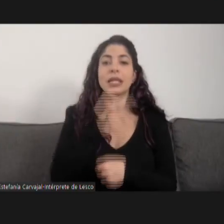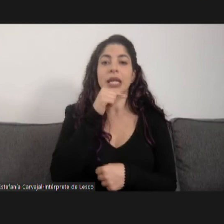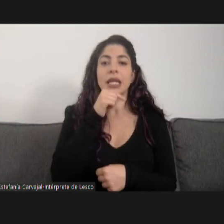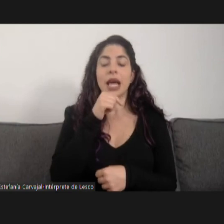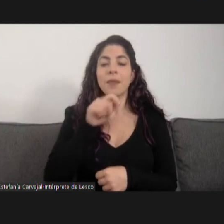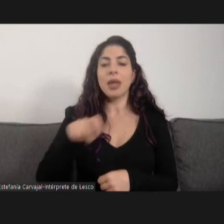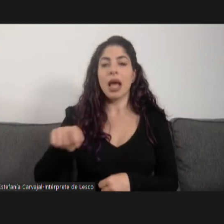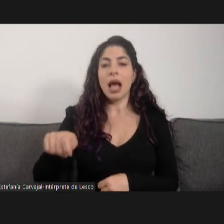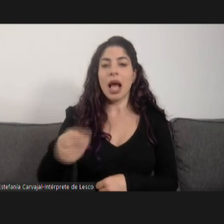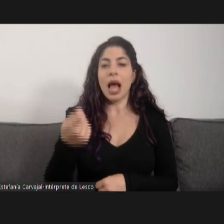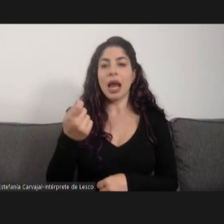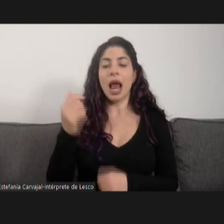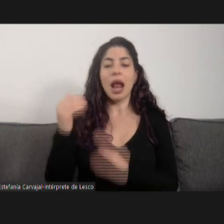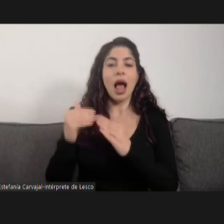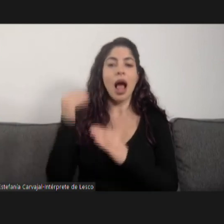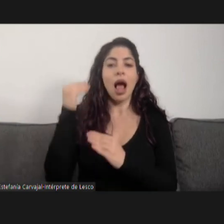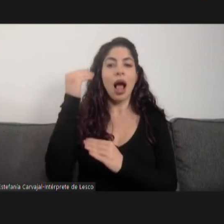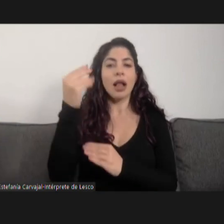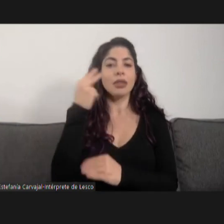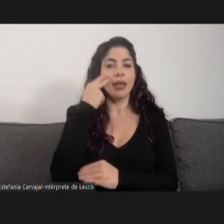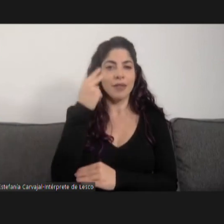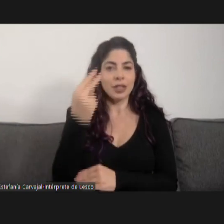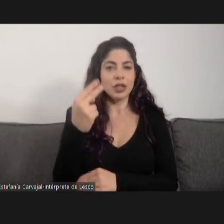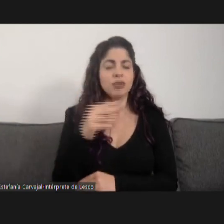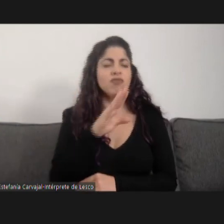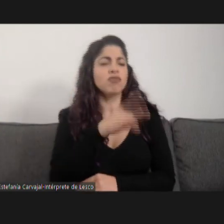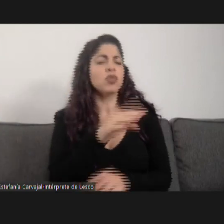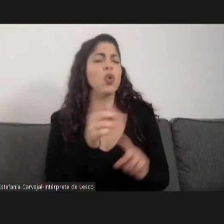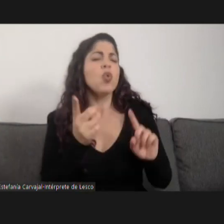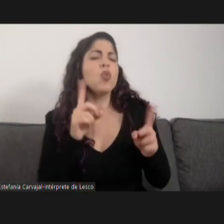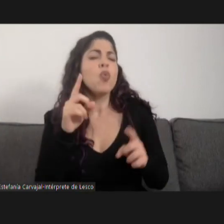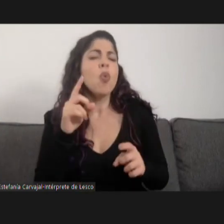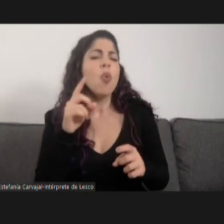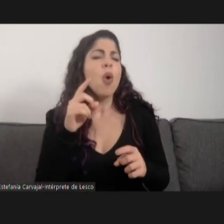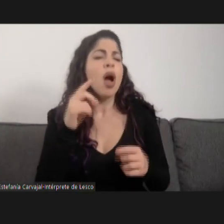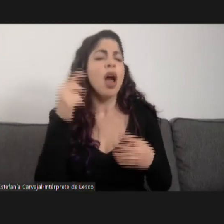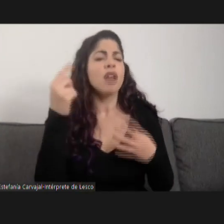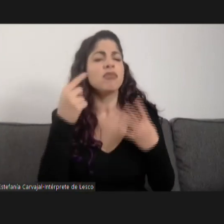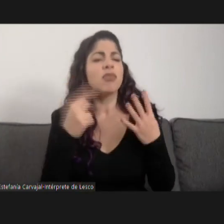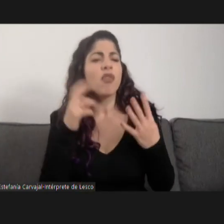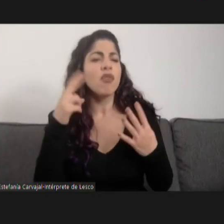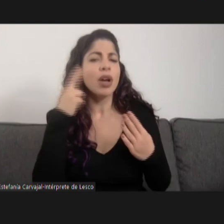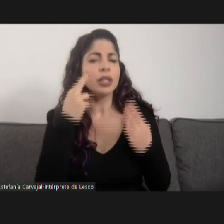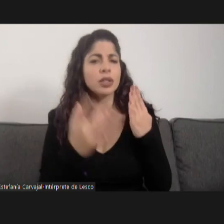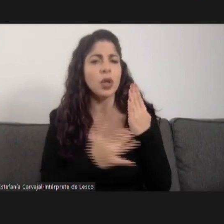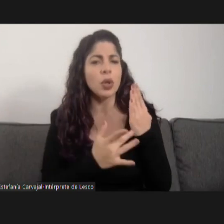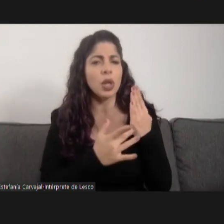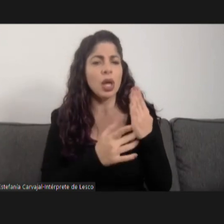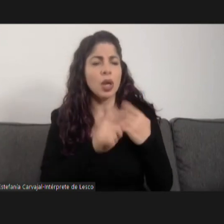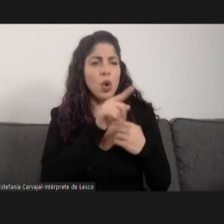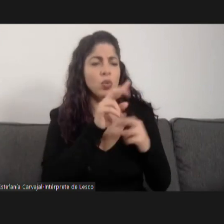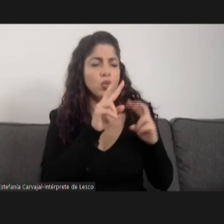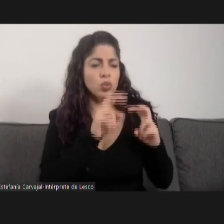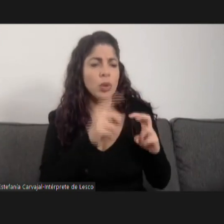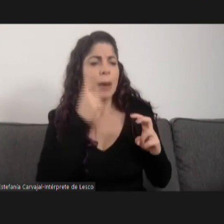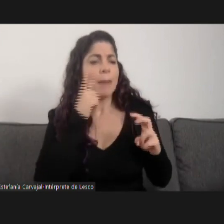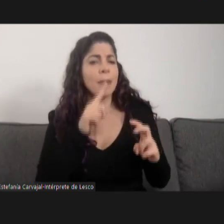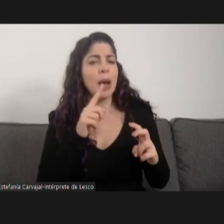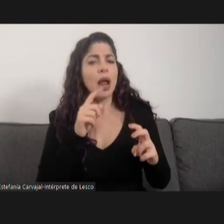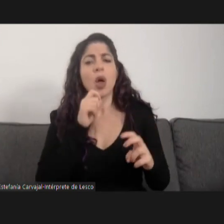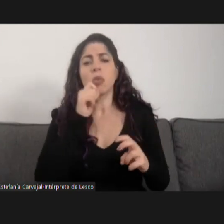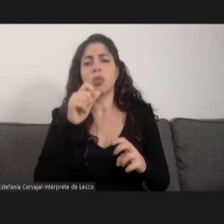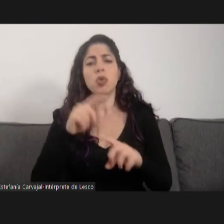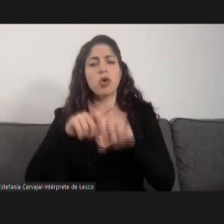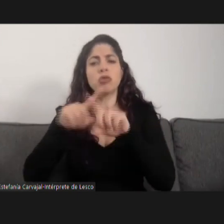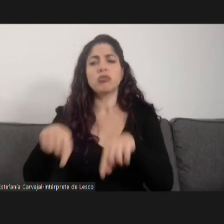canal Altavisión. ¿Qué factores técnicos evaluaron para tomar la decisión de no suspender